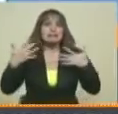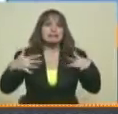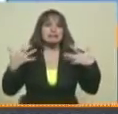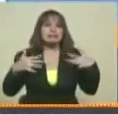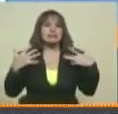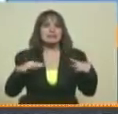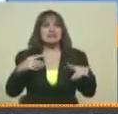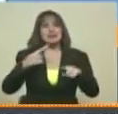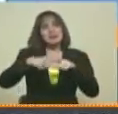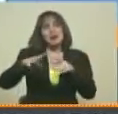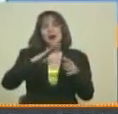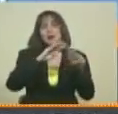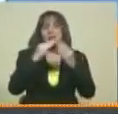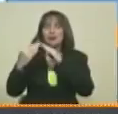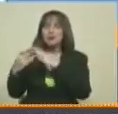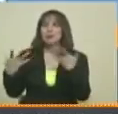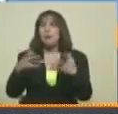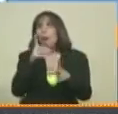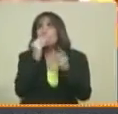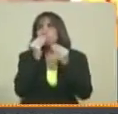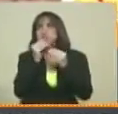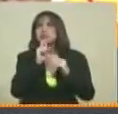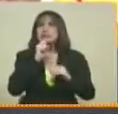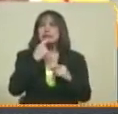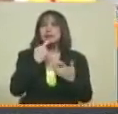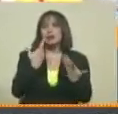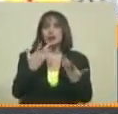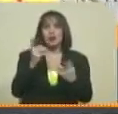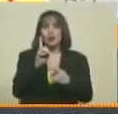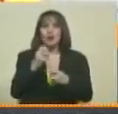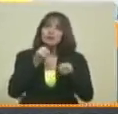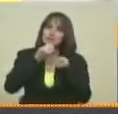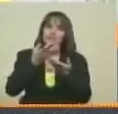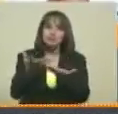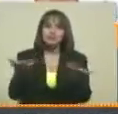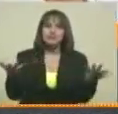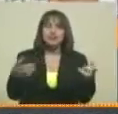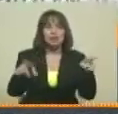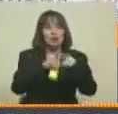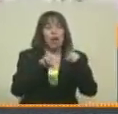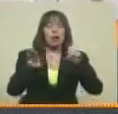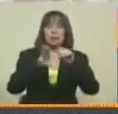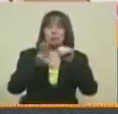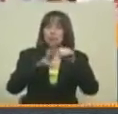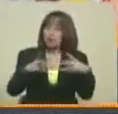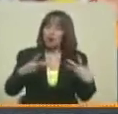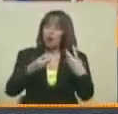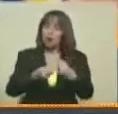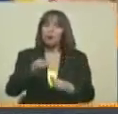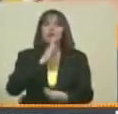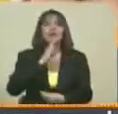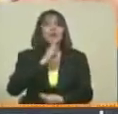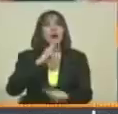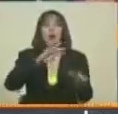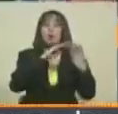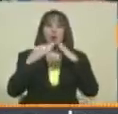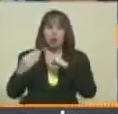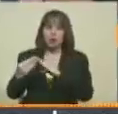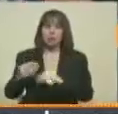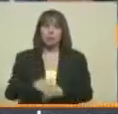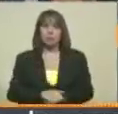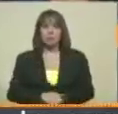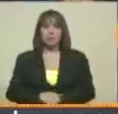que estamos entre los comuneros. ¿Cómo me he guardado ese secreto? Yo quiero meter el Petro a través de los bancos comunales para